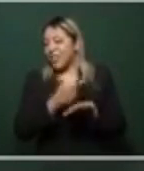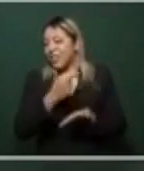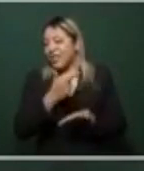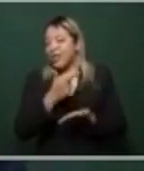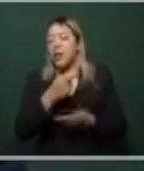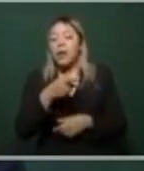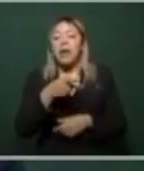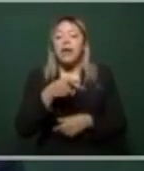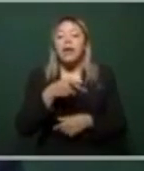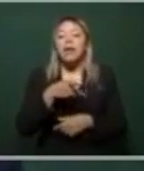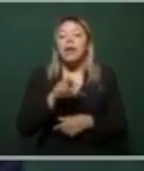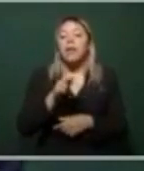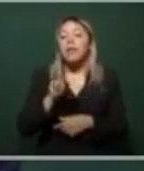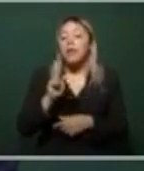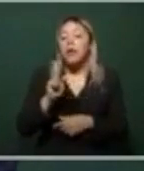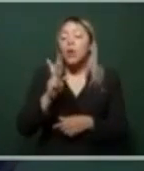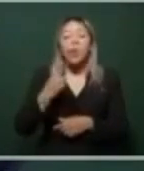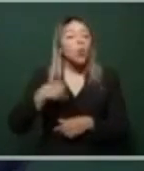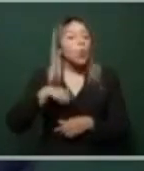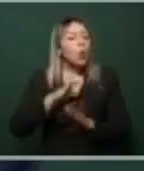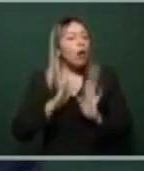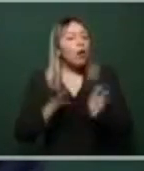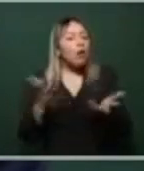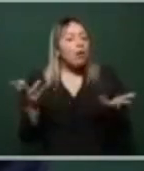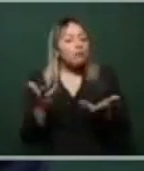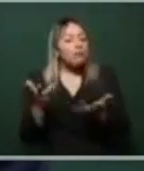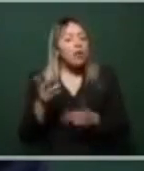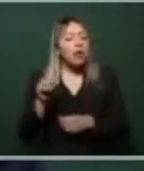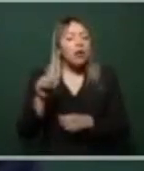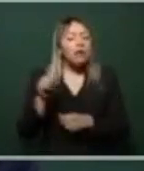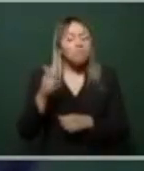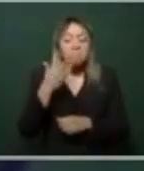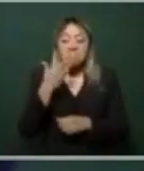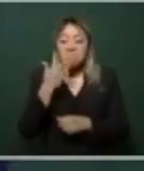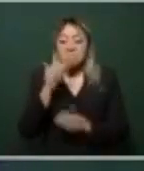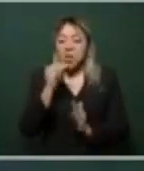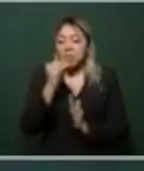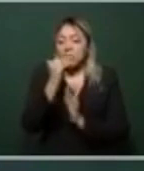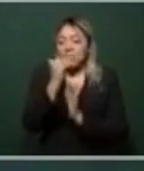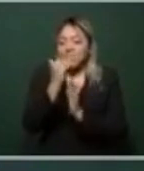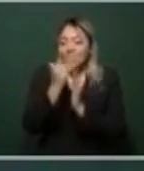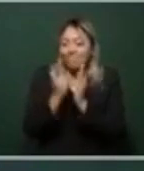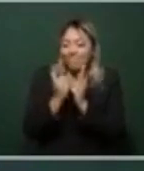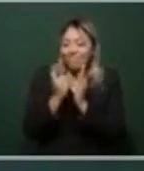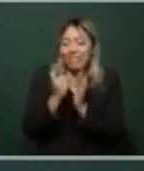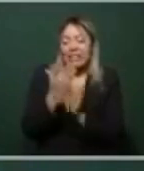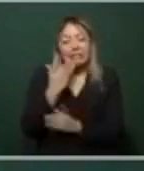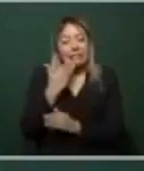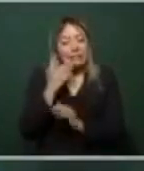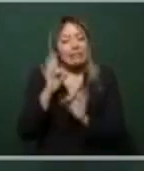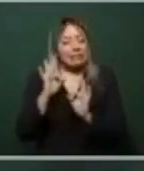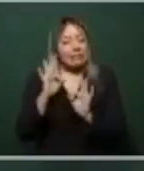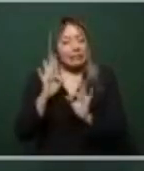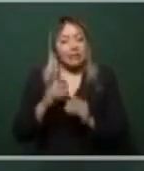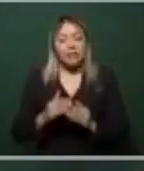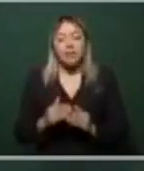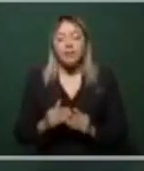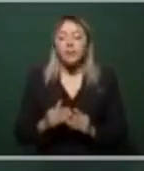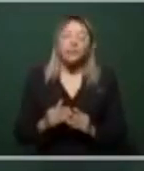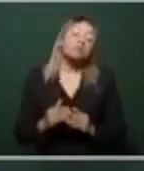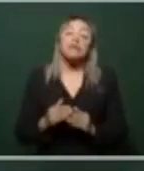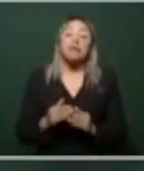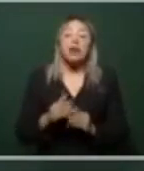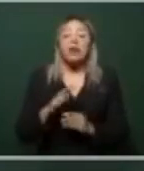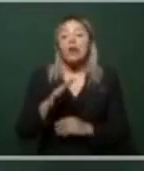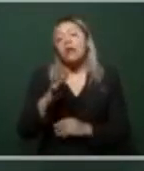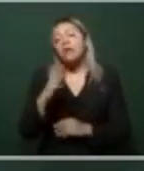ya hemos logrado una disminución considerable de más